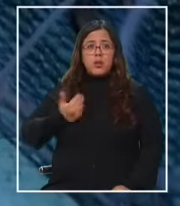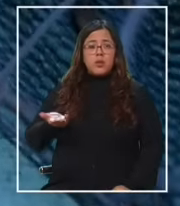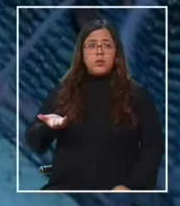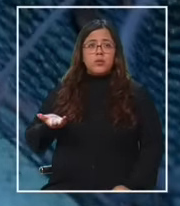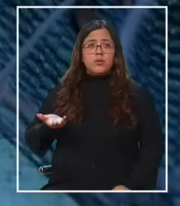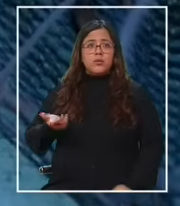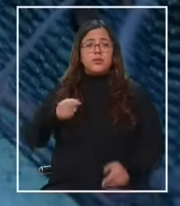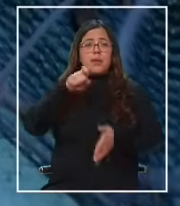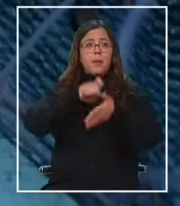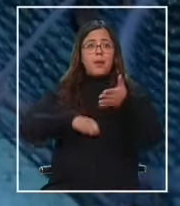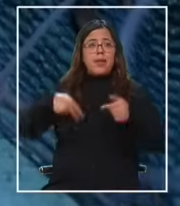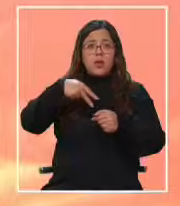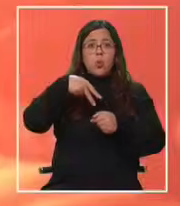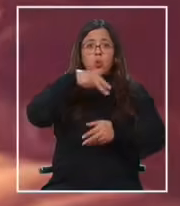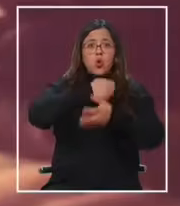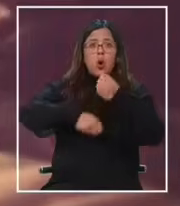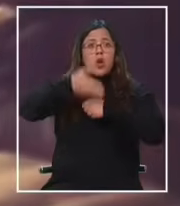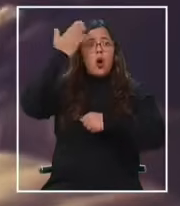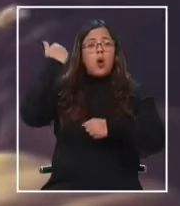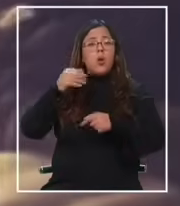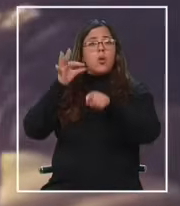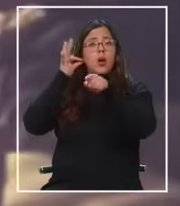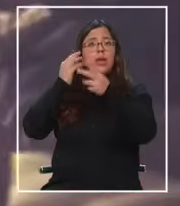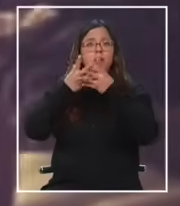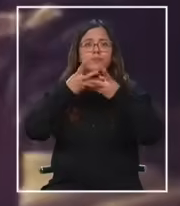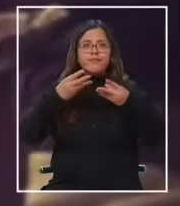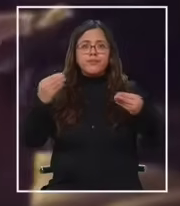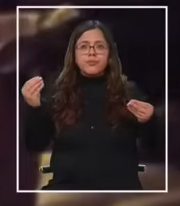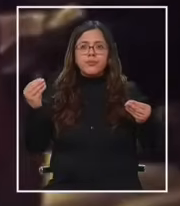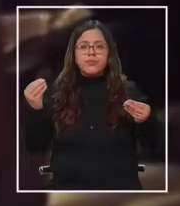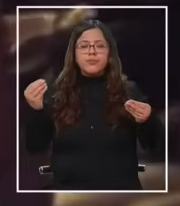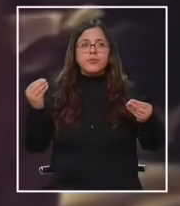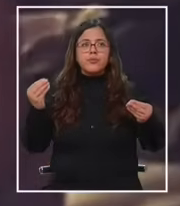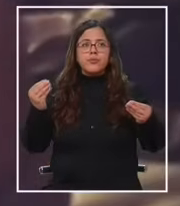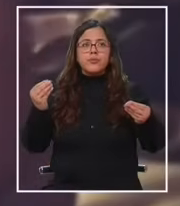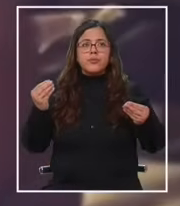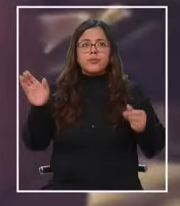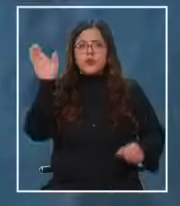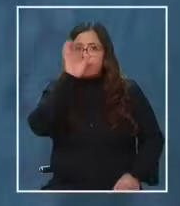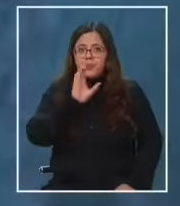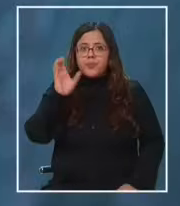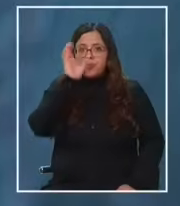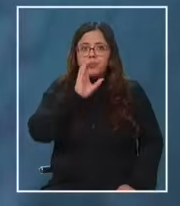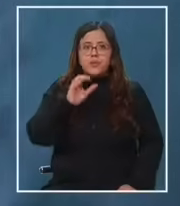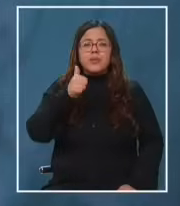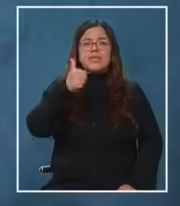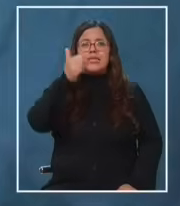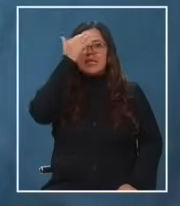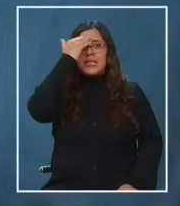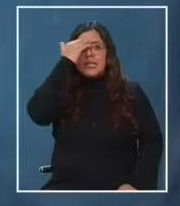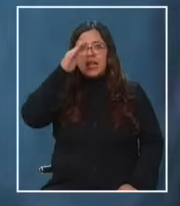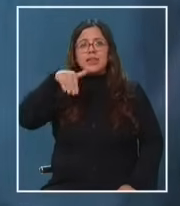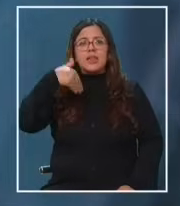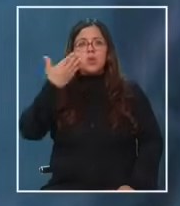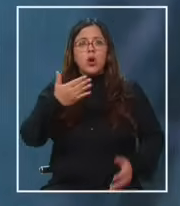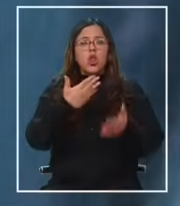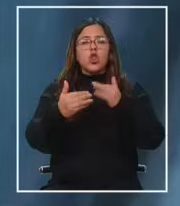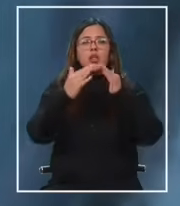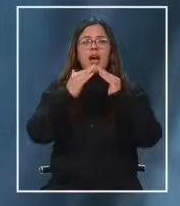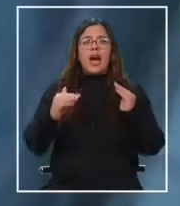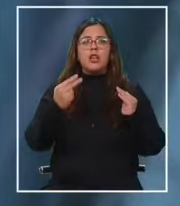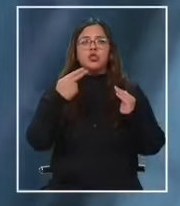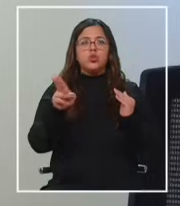A fines de junio del año pasado, Monty desaparece sin dejar rastro. Su búsqueda termina 6 días después en su